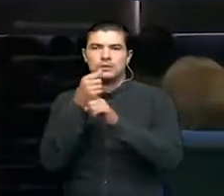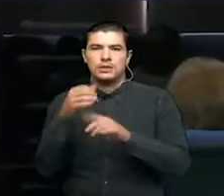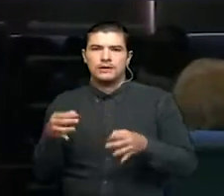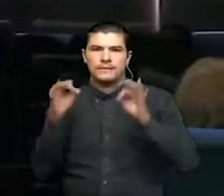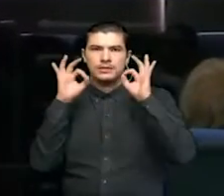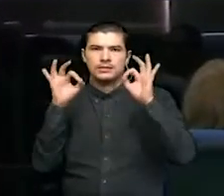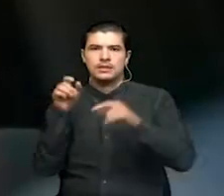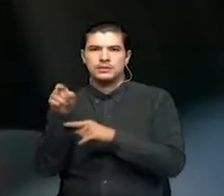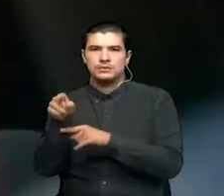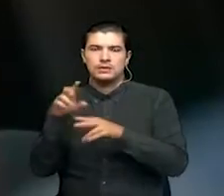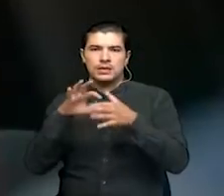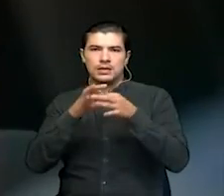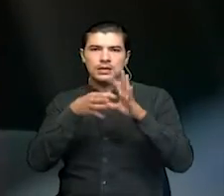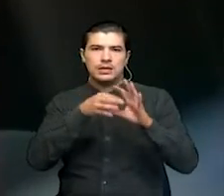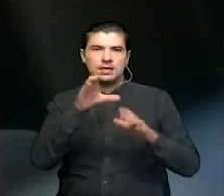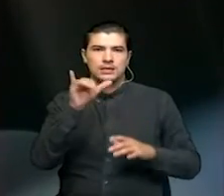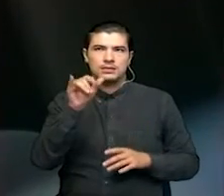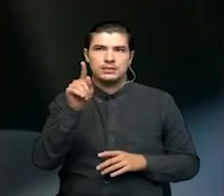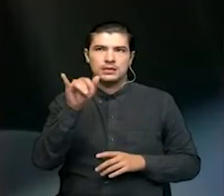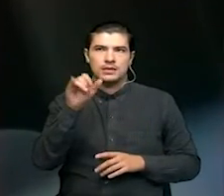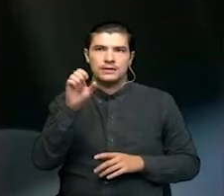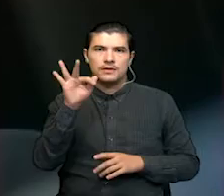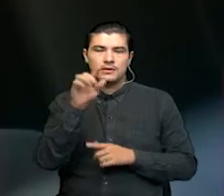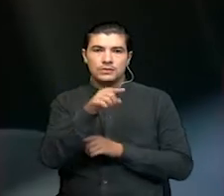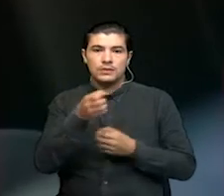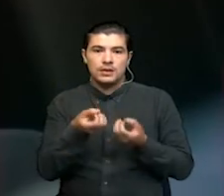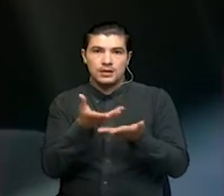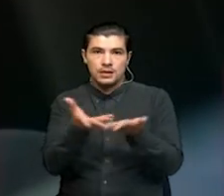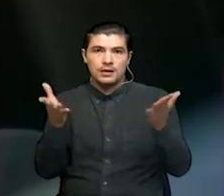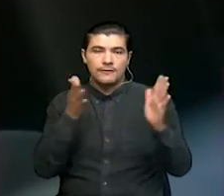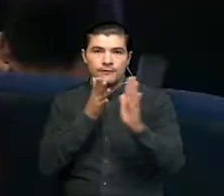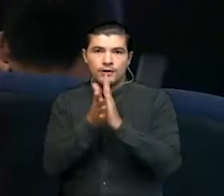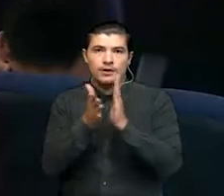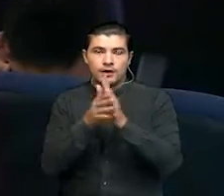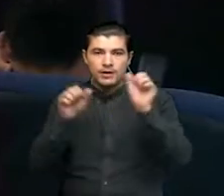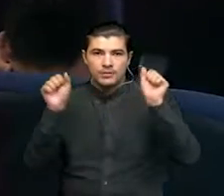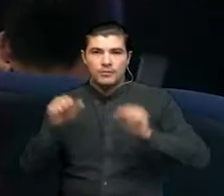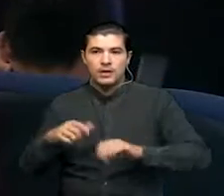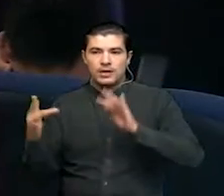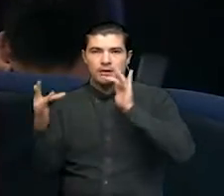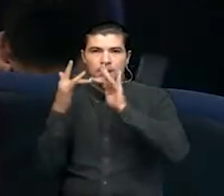red SIGFOS, la cual optimiza el tráfico de información y permite la